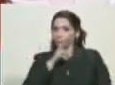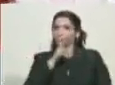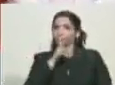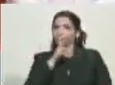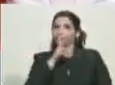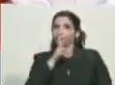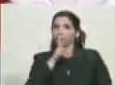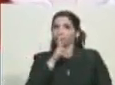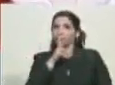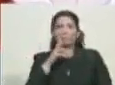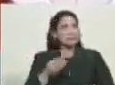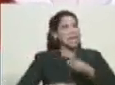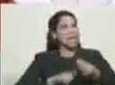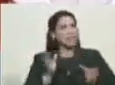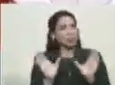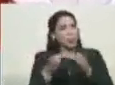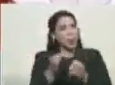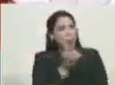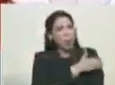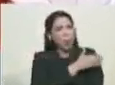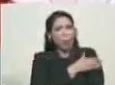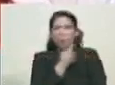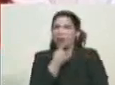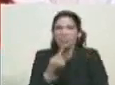¿Qué hizo la derecha hasta este momento?